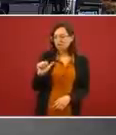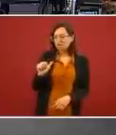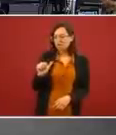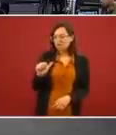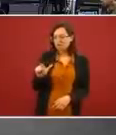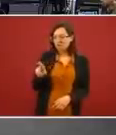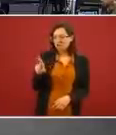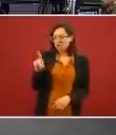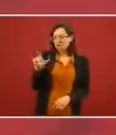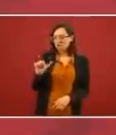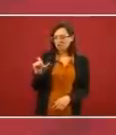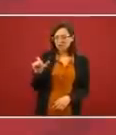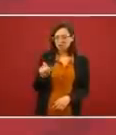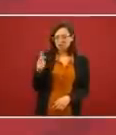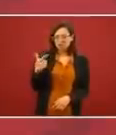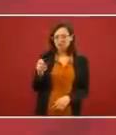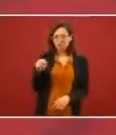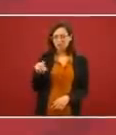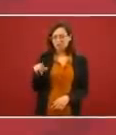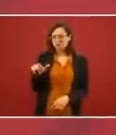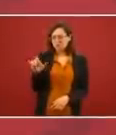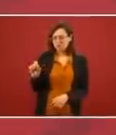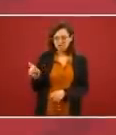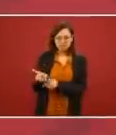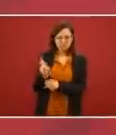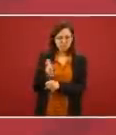Yo creo que quería